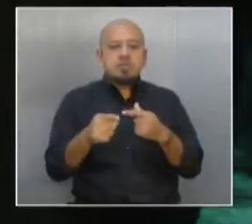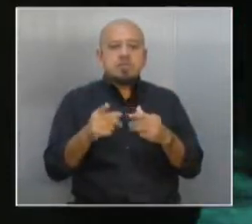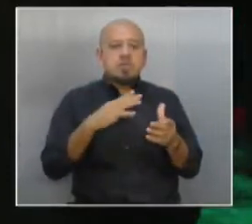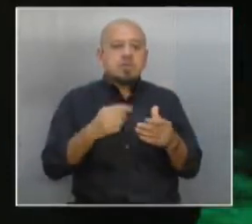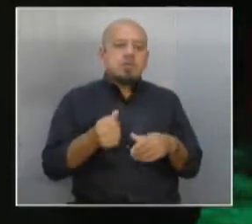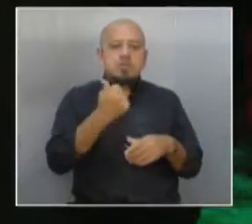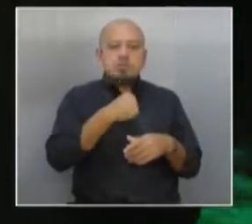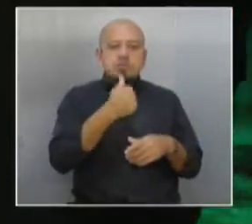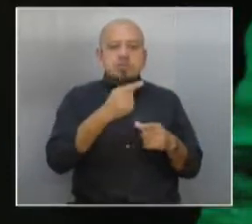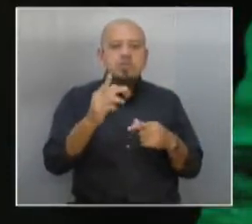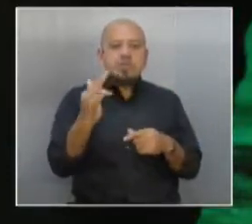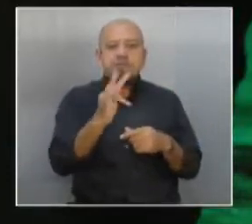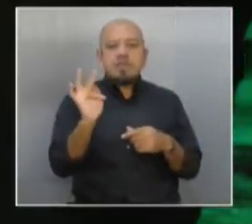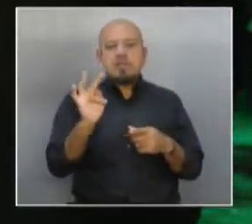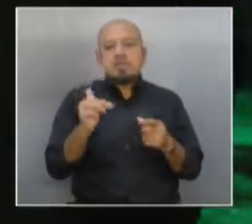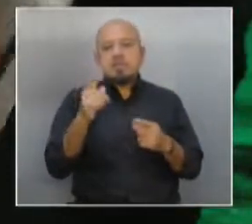legendaria, origen en Francia.